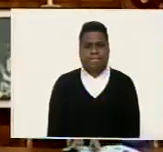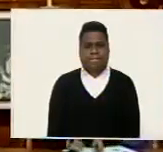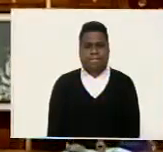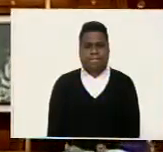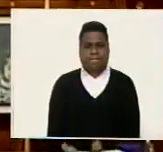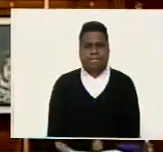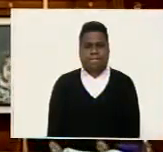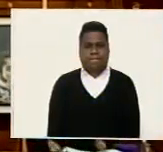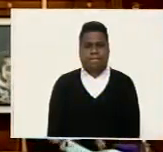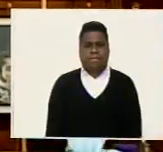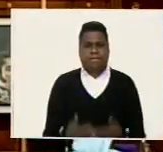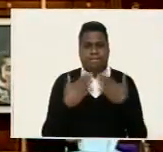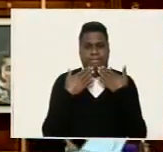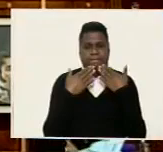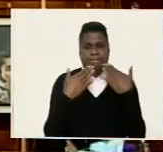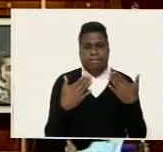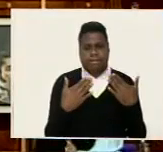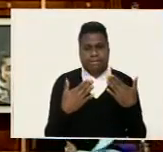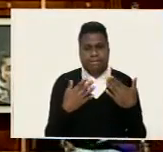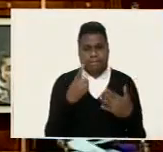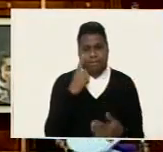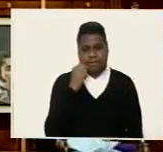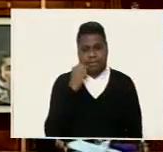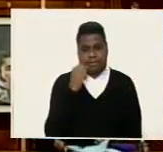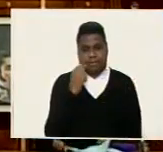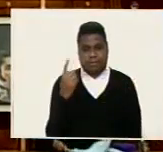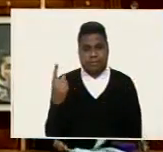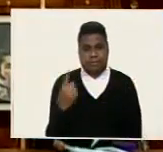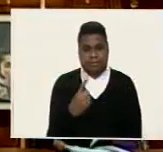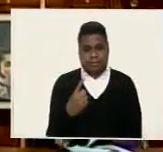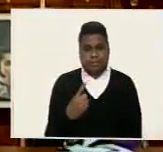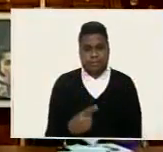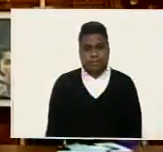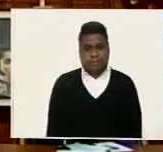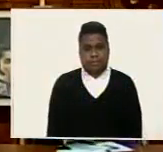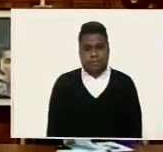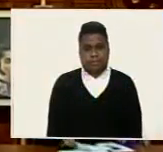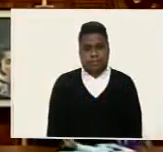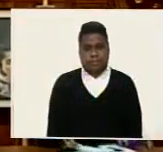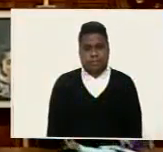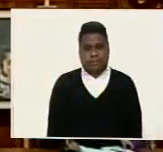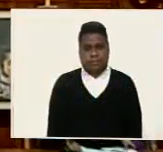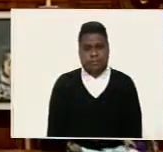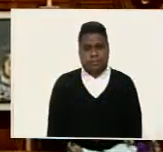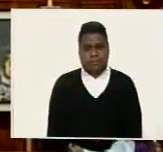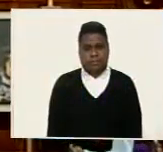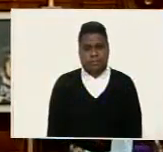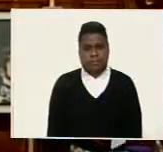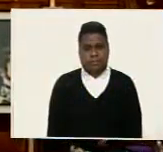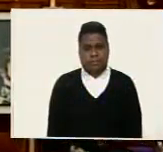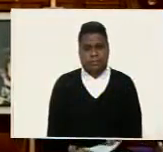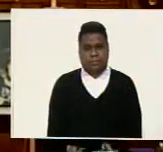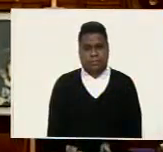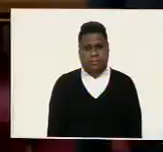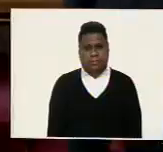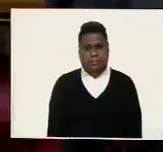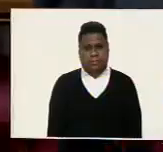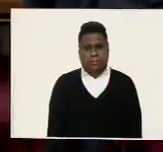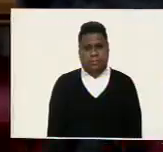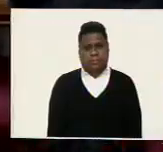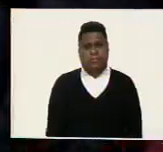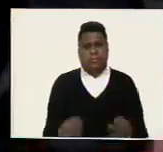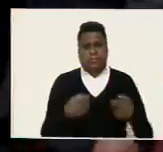en los asuntos soberanos de nuestro país. Además, agrega que adopta medidas restrictivas contrarias al derecho internacional. Luchador